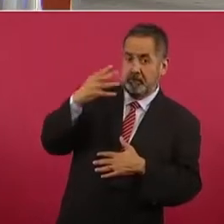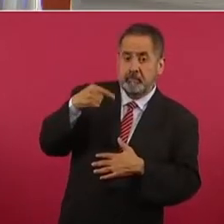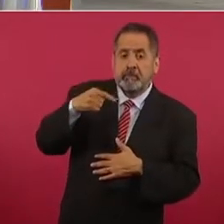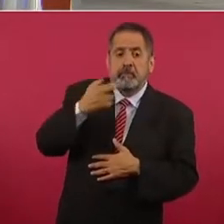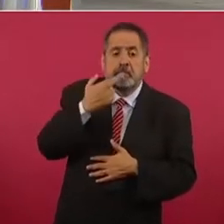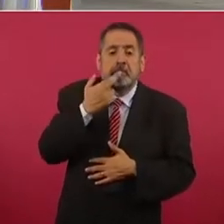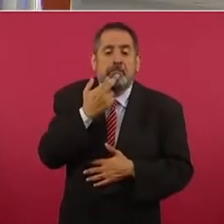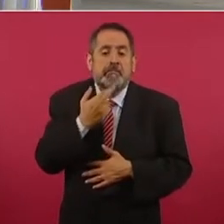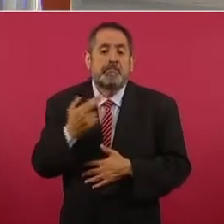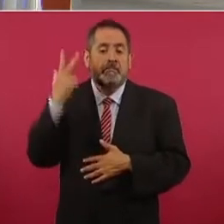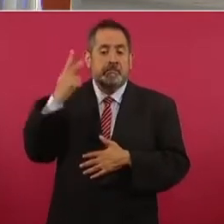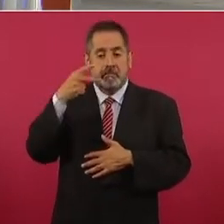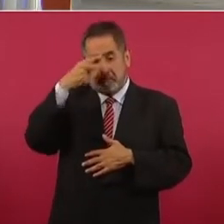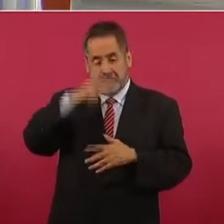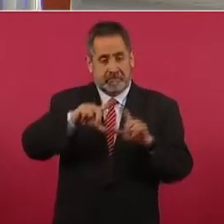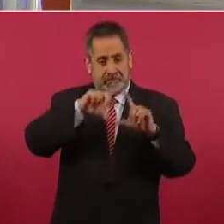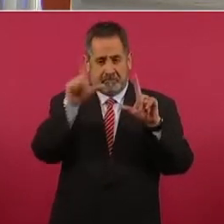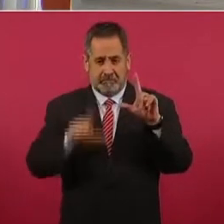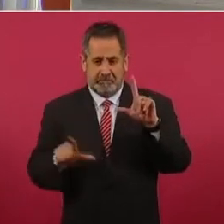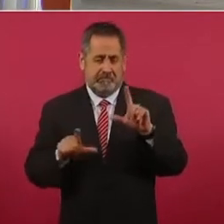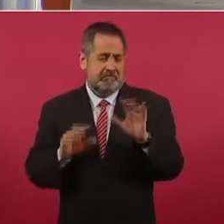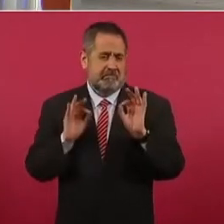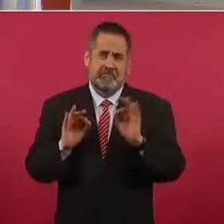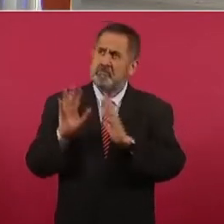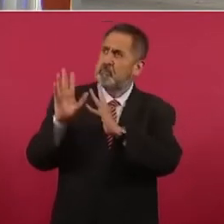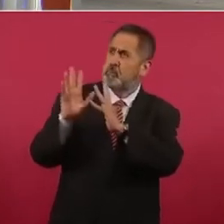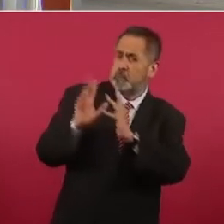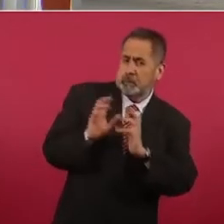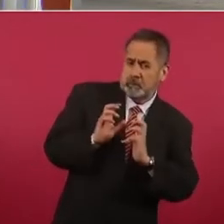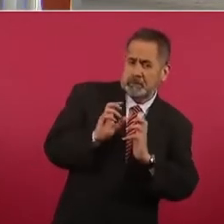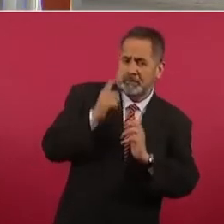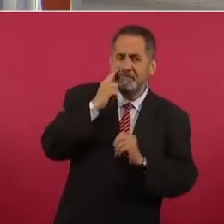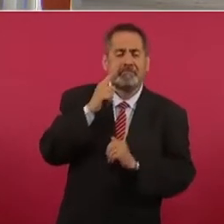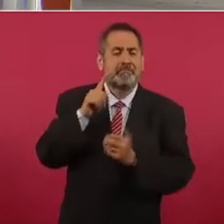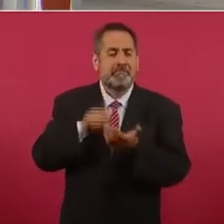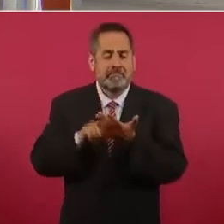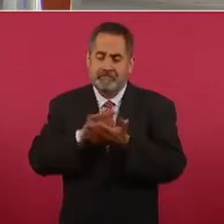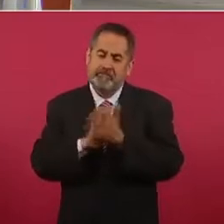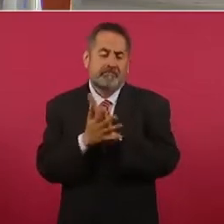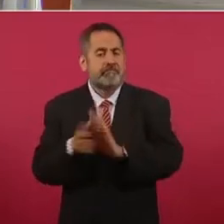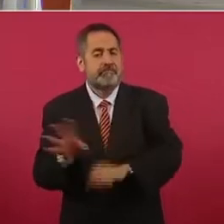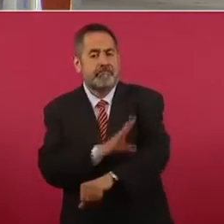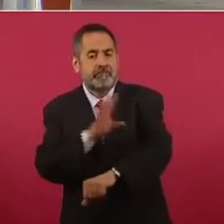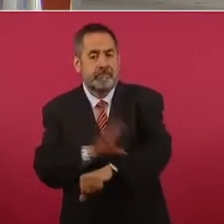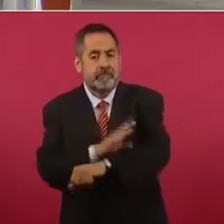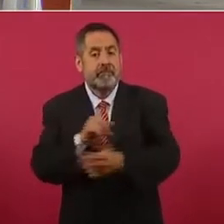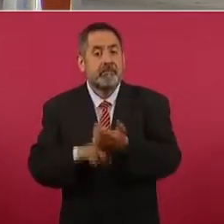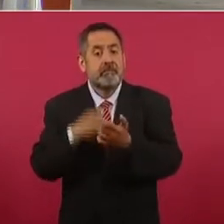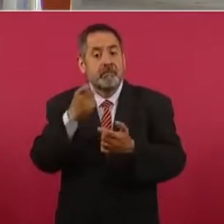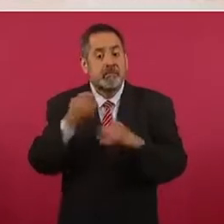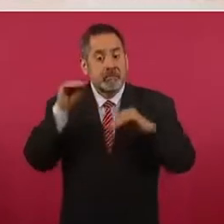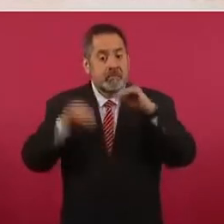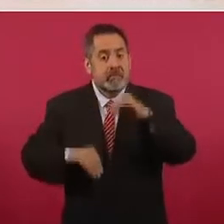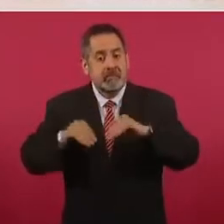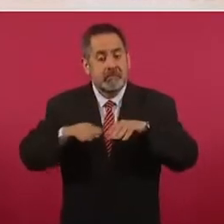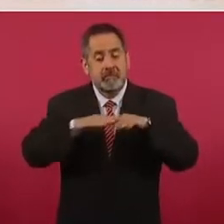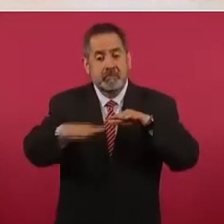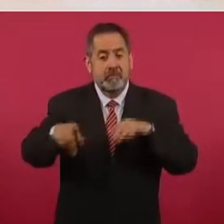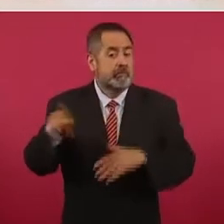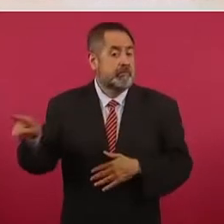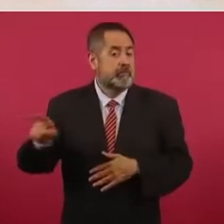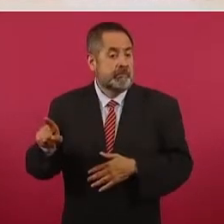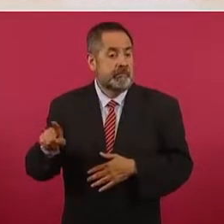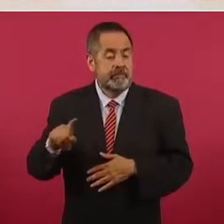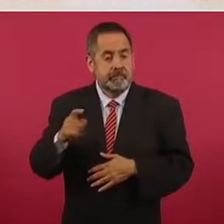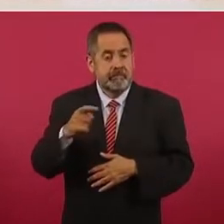de todo el mundo para generar electricidad. Por eso se estaban instalando tantos paneles antes de que López Obrador